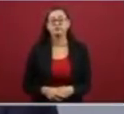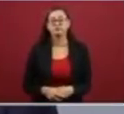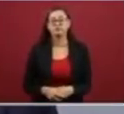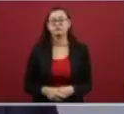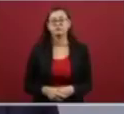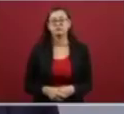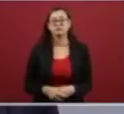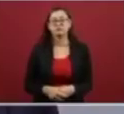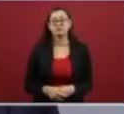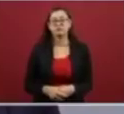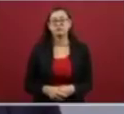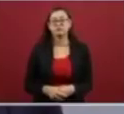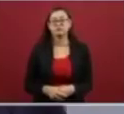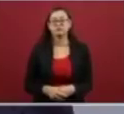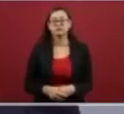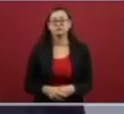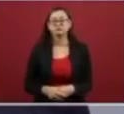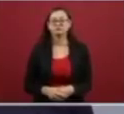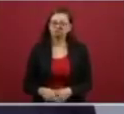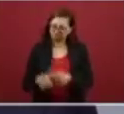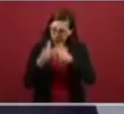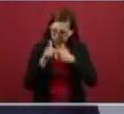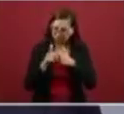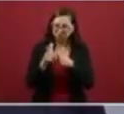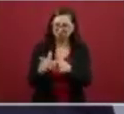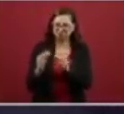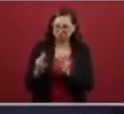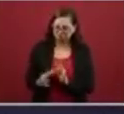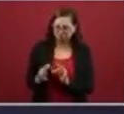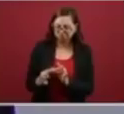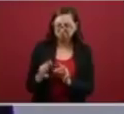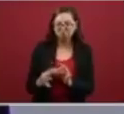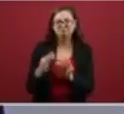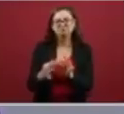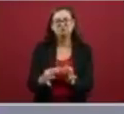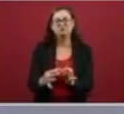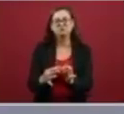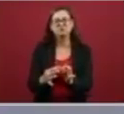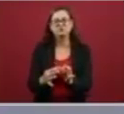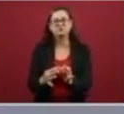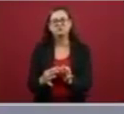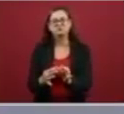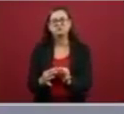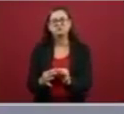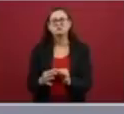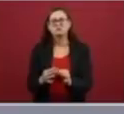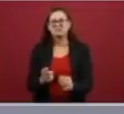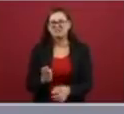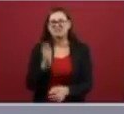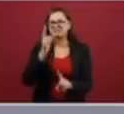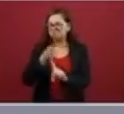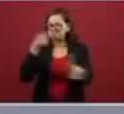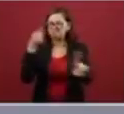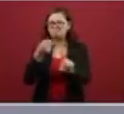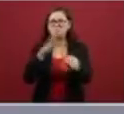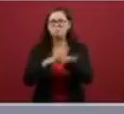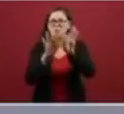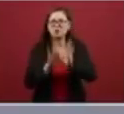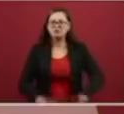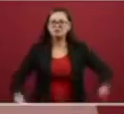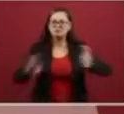dicho, se seguirá aplicando el criterio de que no puede haber gobierno